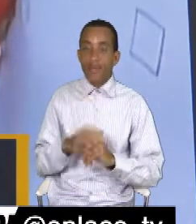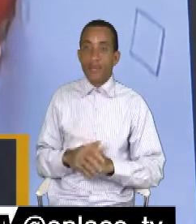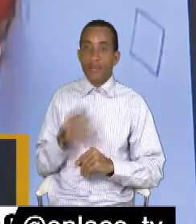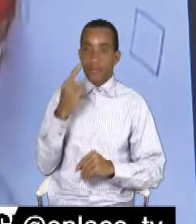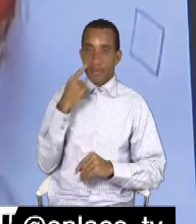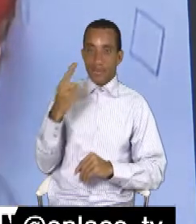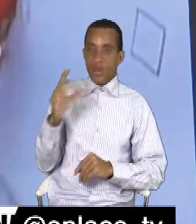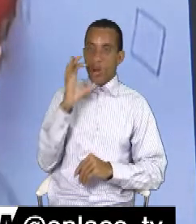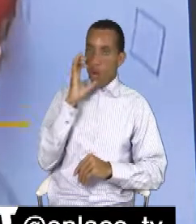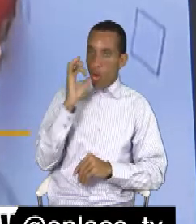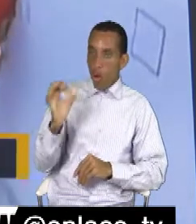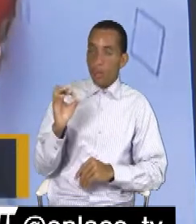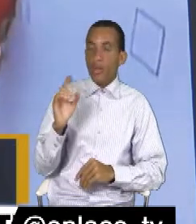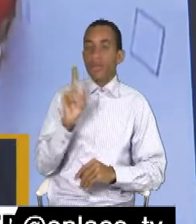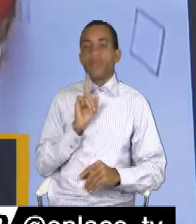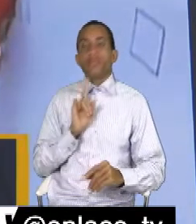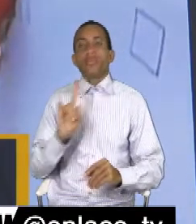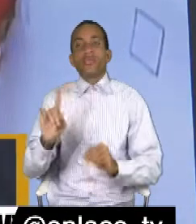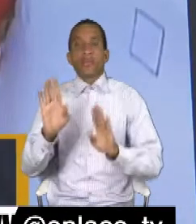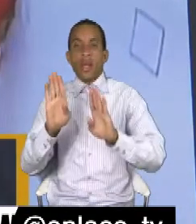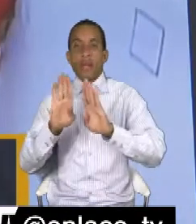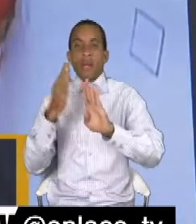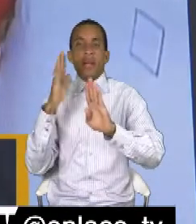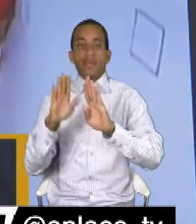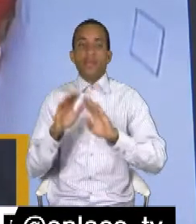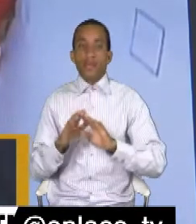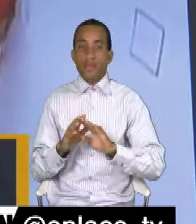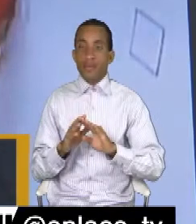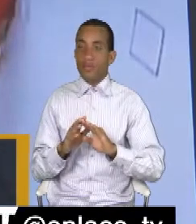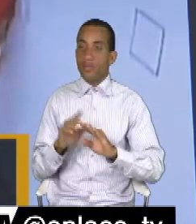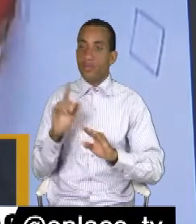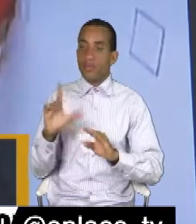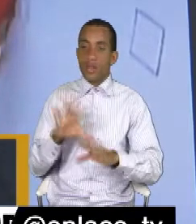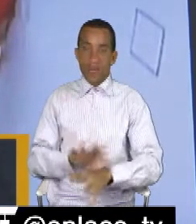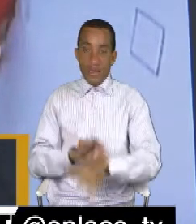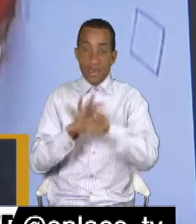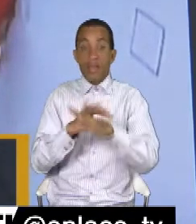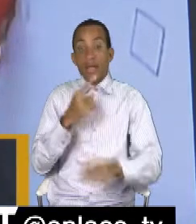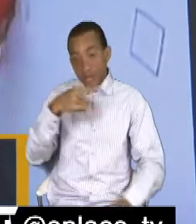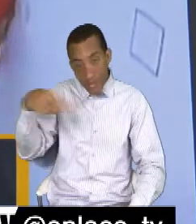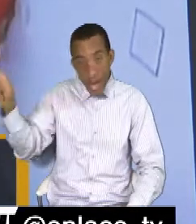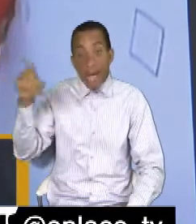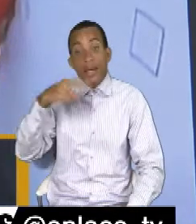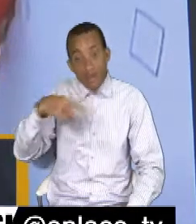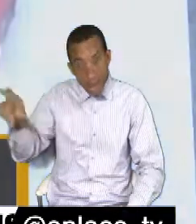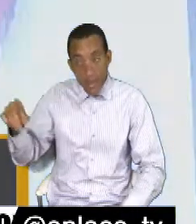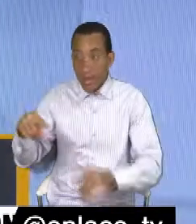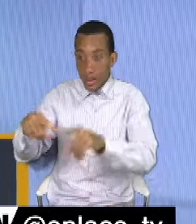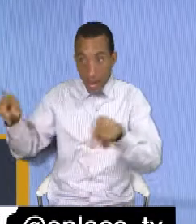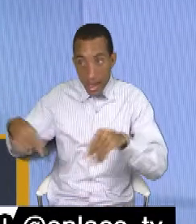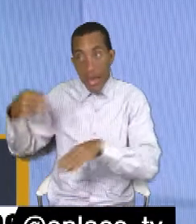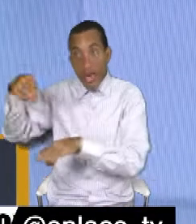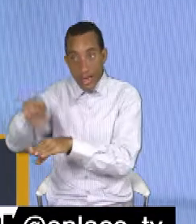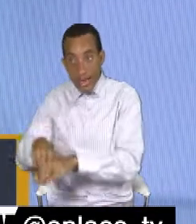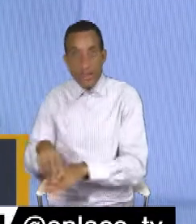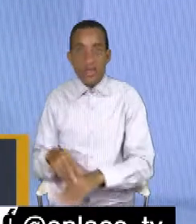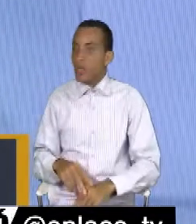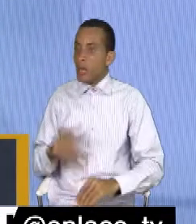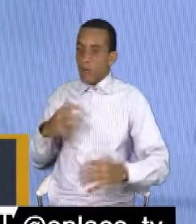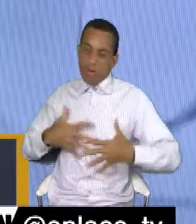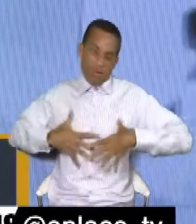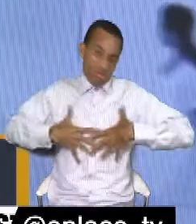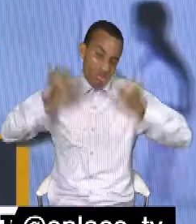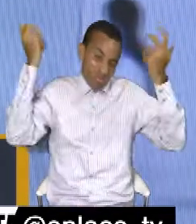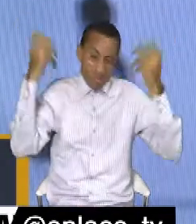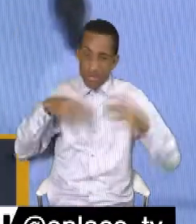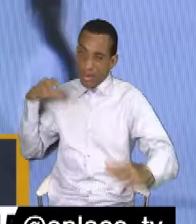este hombre se acerca a la puerta y, en vista de que el personal médico le pide que regrese a su cubículo, la emprende a golpes